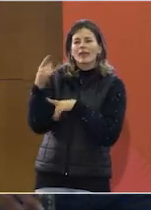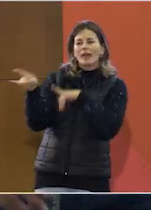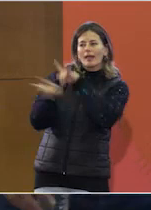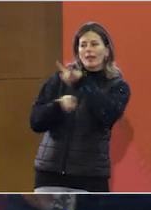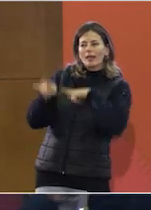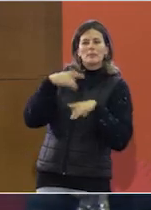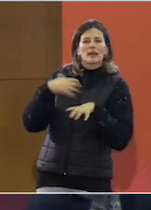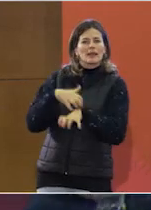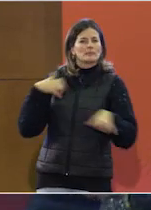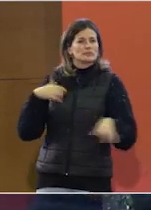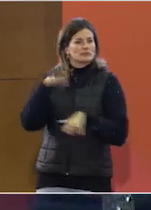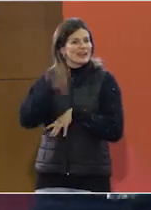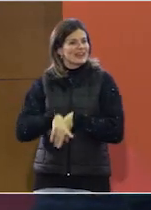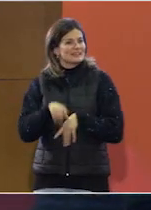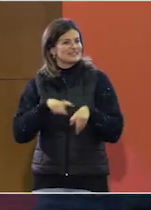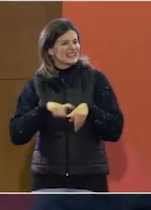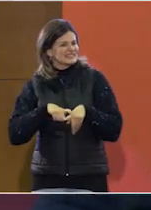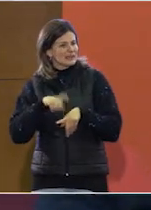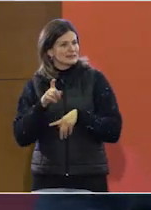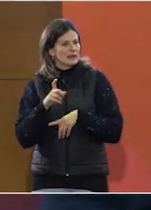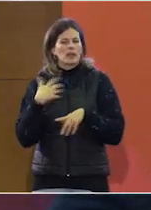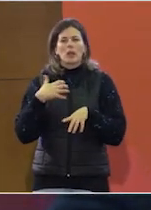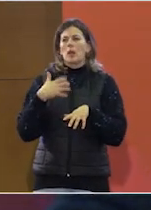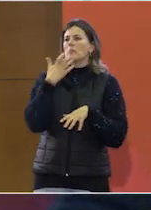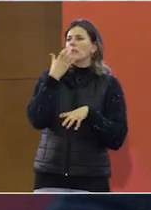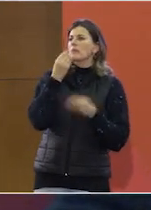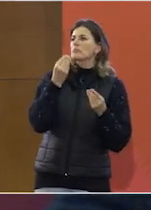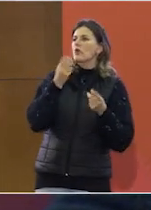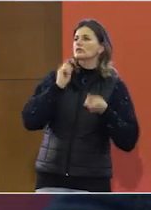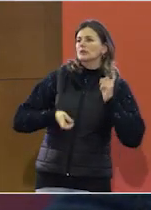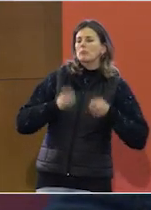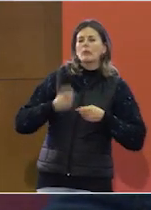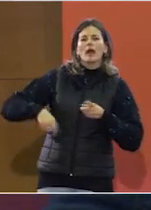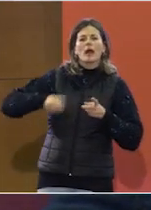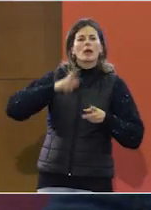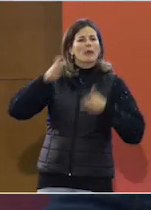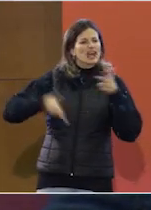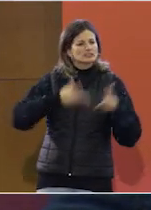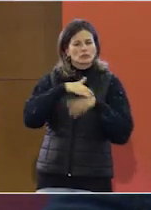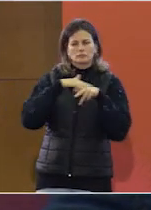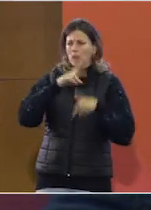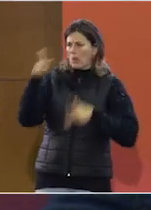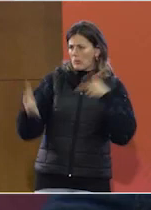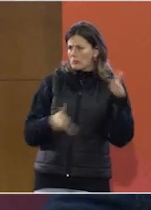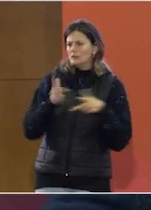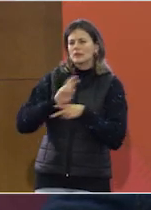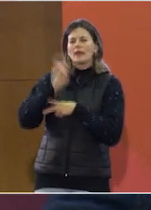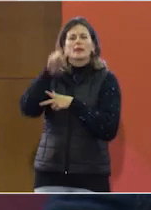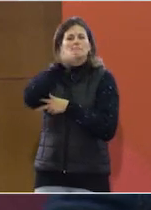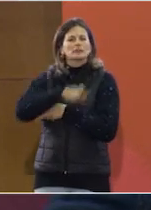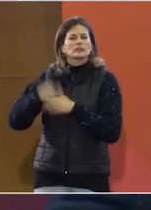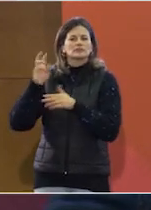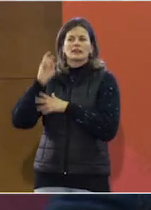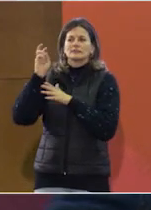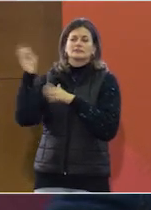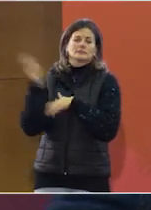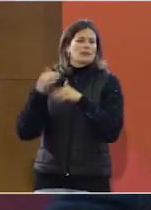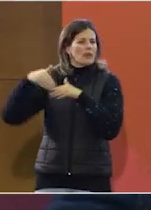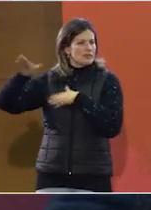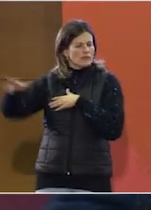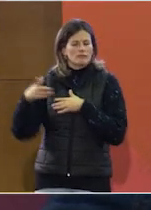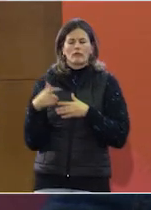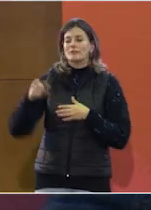la mayor parte de los catalanes, para muchos vascos y para muchos ciudadanos de otras tierras. Fueron